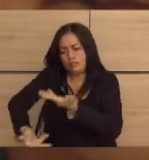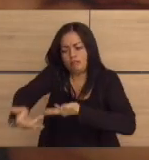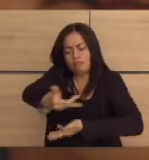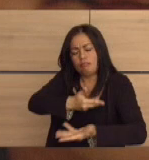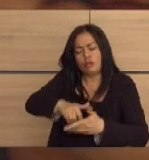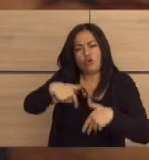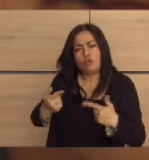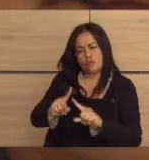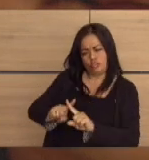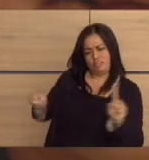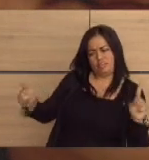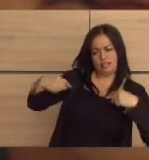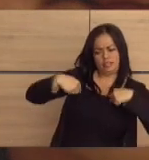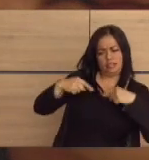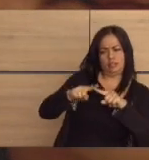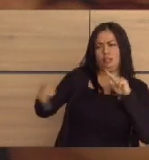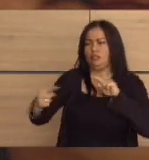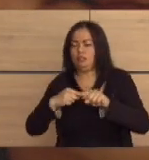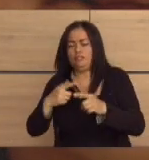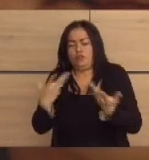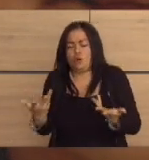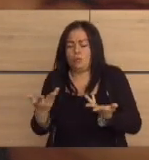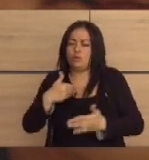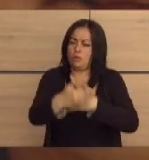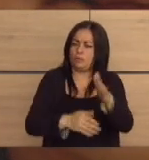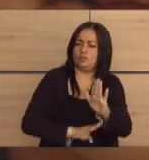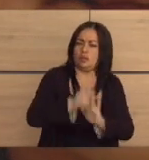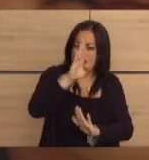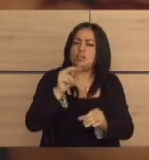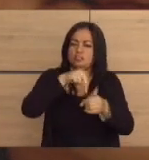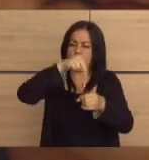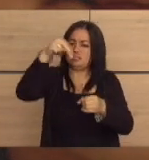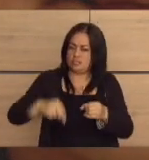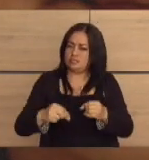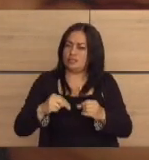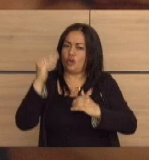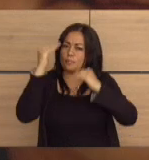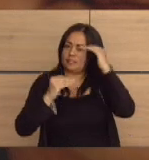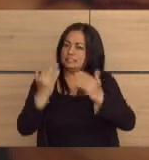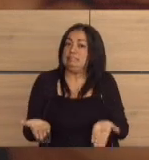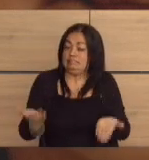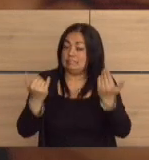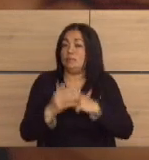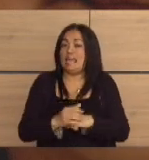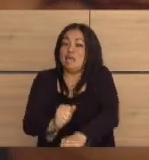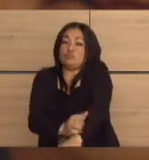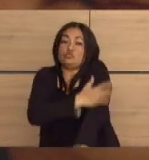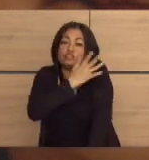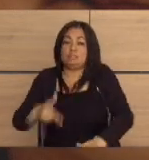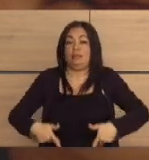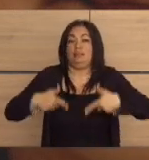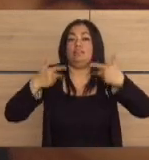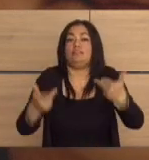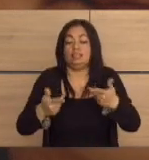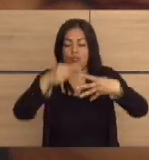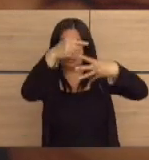la diferencia y poder avanzar a hacer un trabajo en torno a competencias ciudadanas en la escuela. Emociones para la Vida está sentada en tres